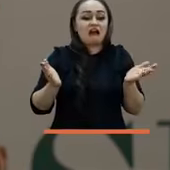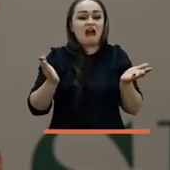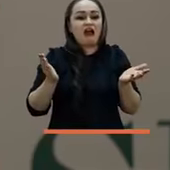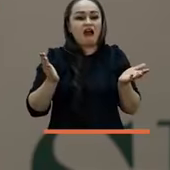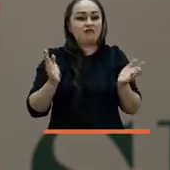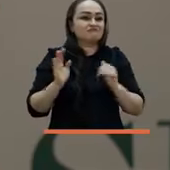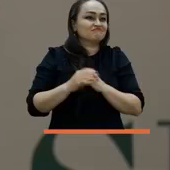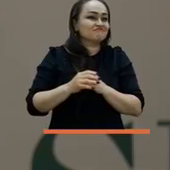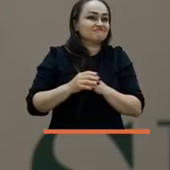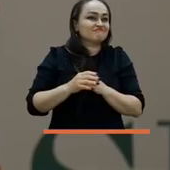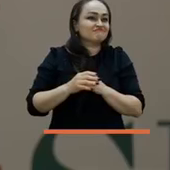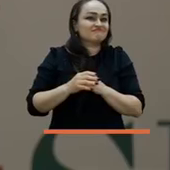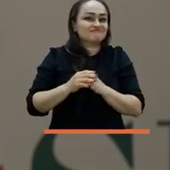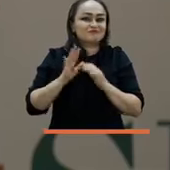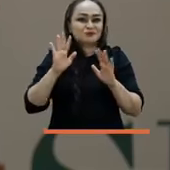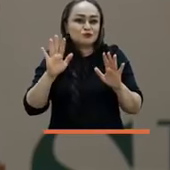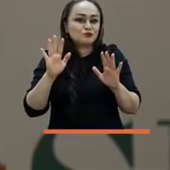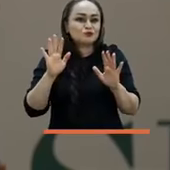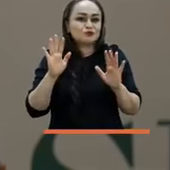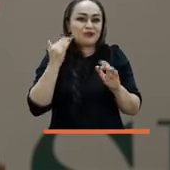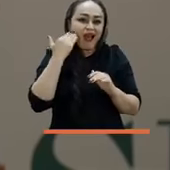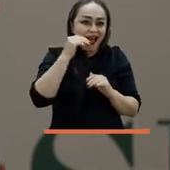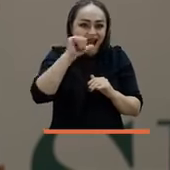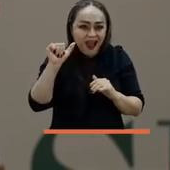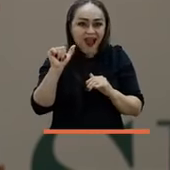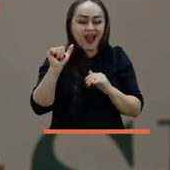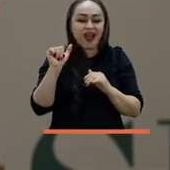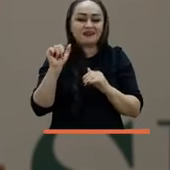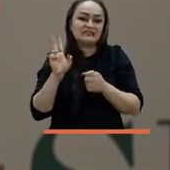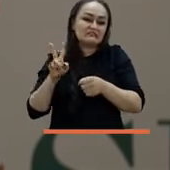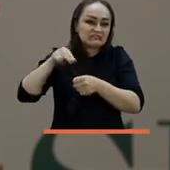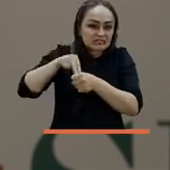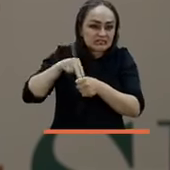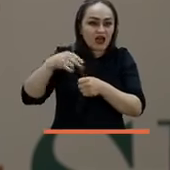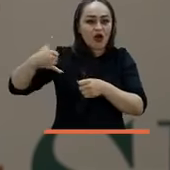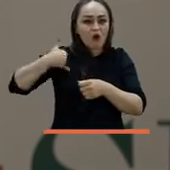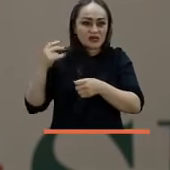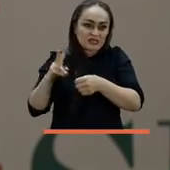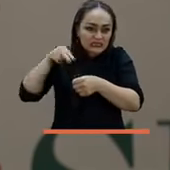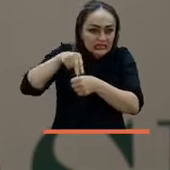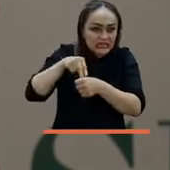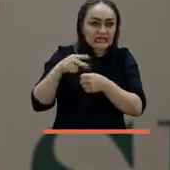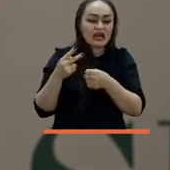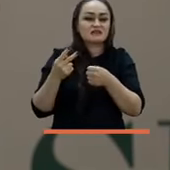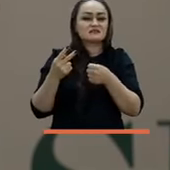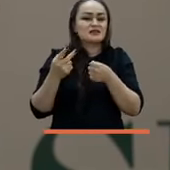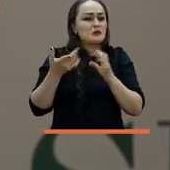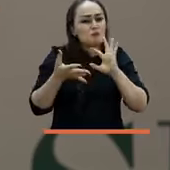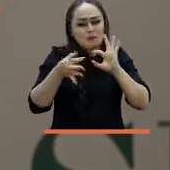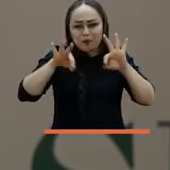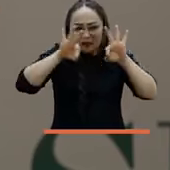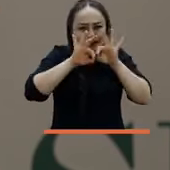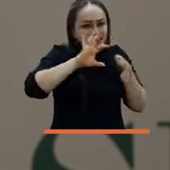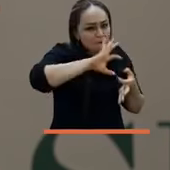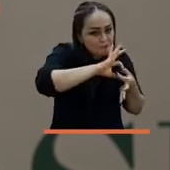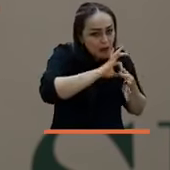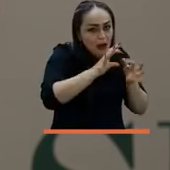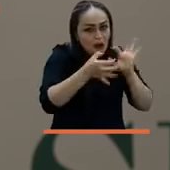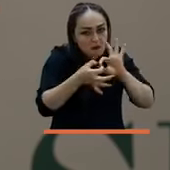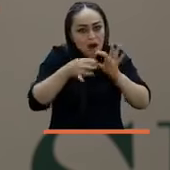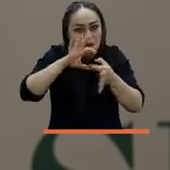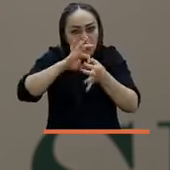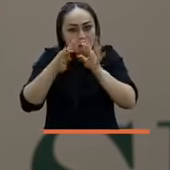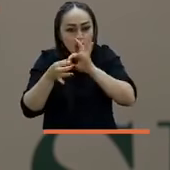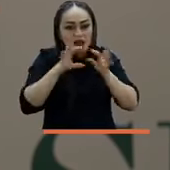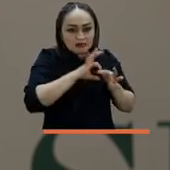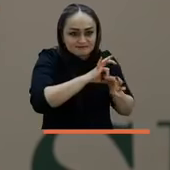también de mujeres indígenas jóvenes indígenas esa es la idea que nos articulemos y que tengamos